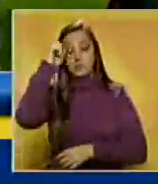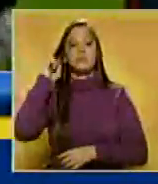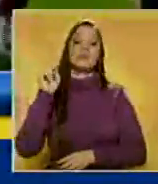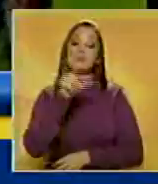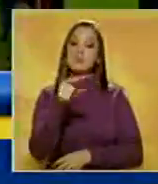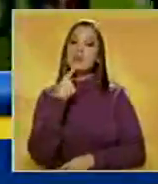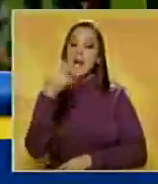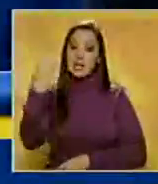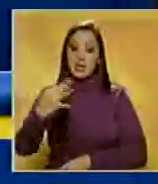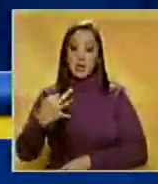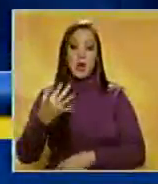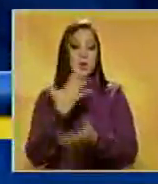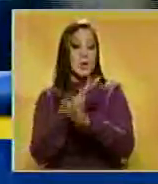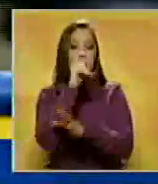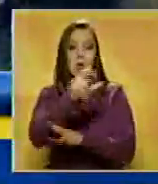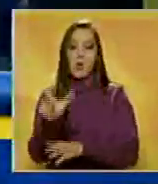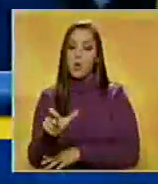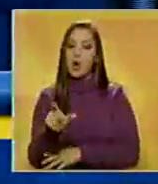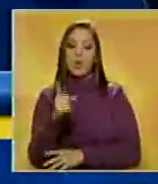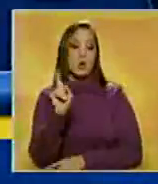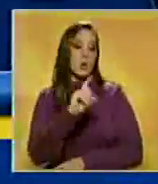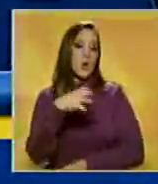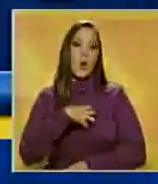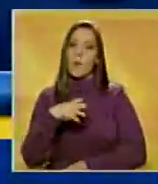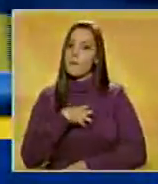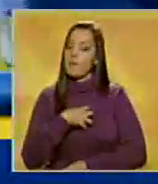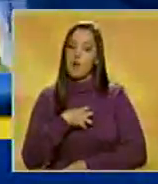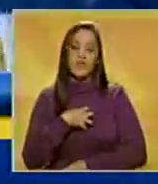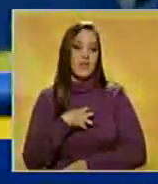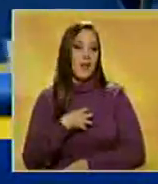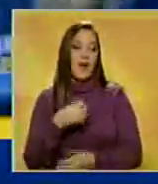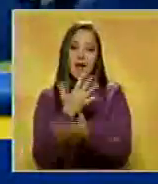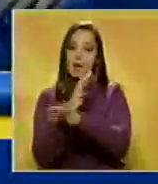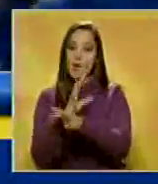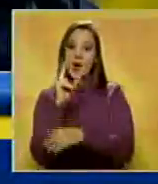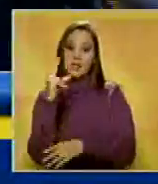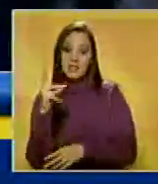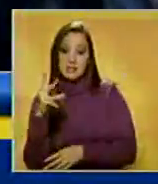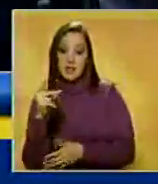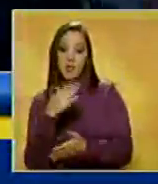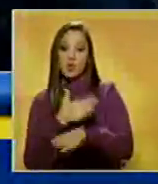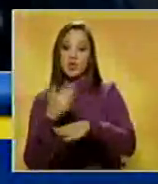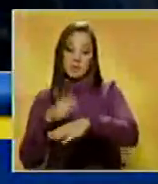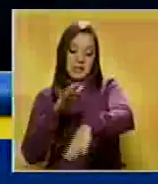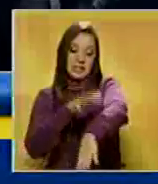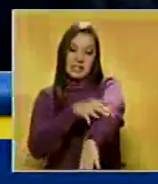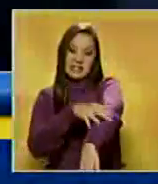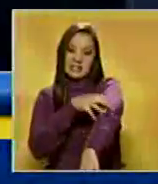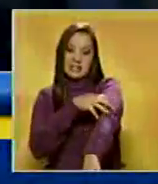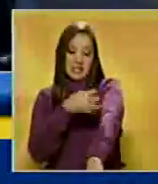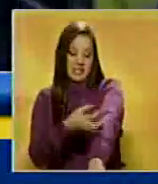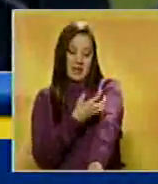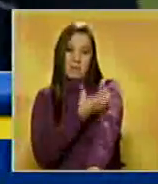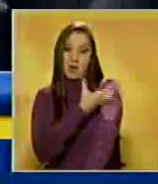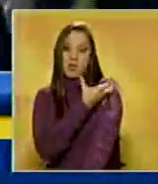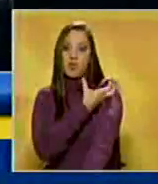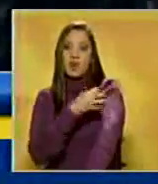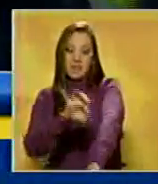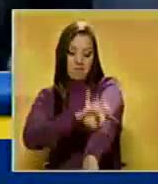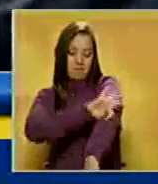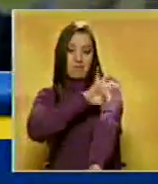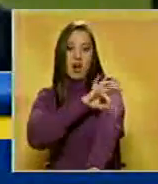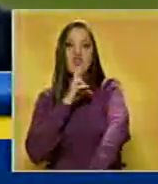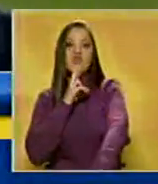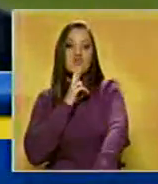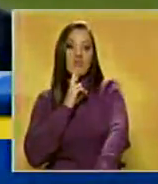Conmebol aseguraron que los jugadores no estaban en condiciones de disputar el segundo tiempo, pues presentaban quemaduras en la ropa y manchas rojas en la